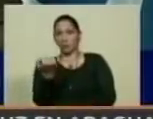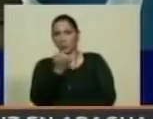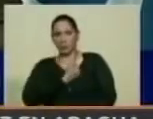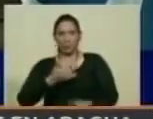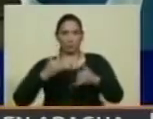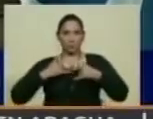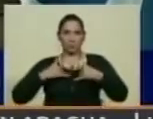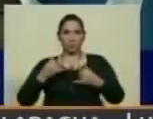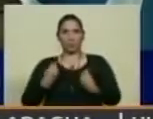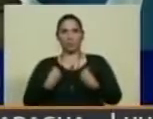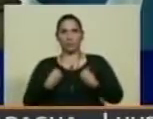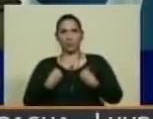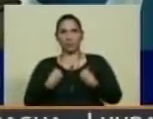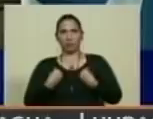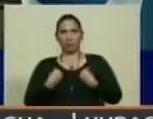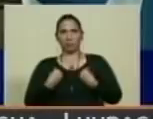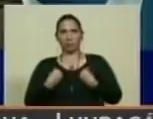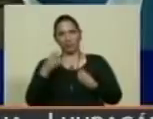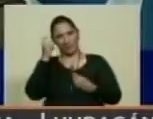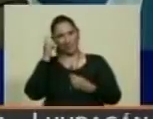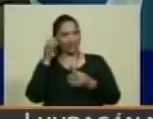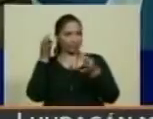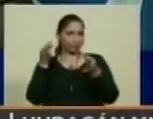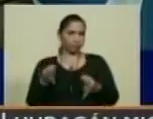la audiencia preliminar.